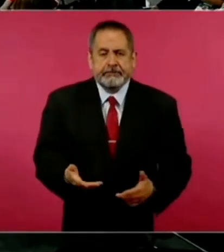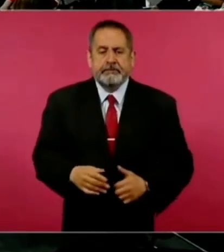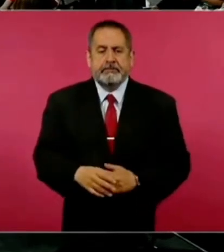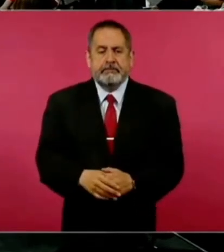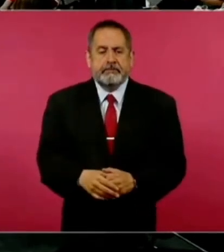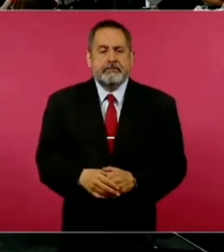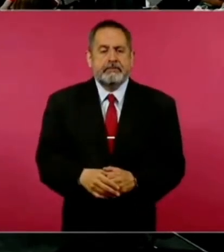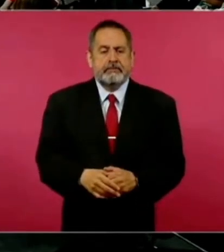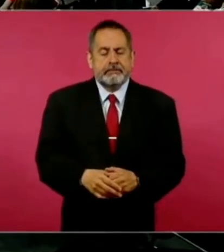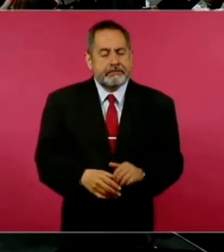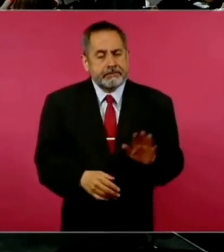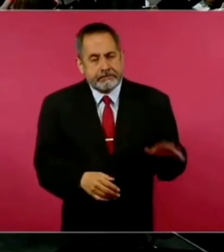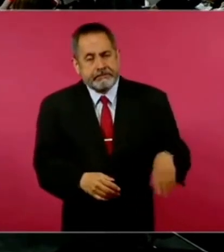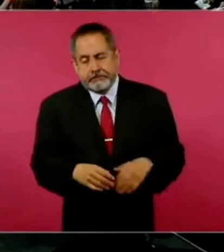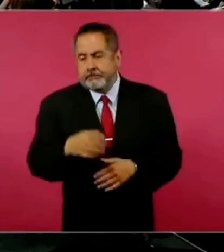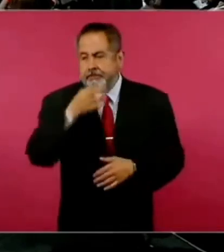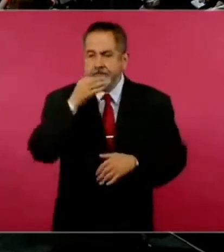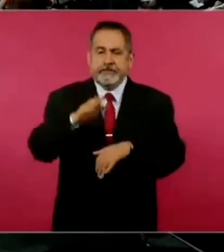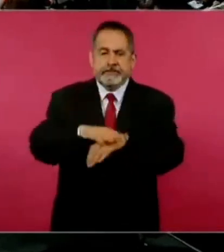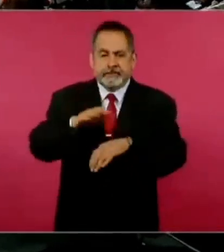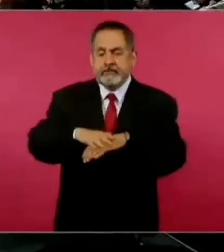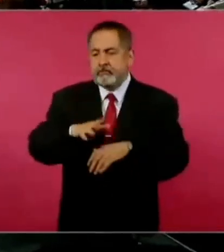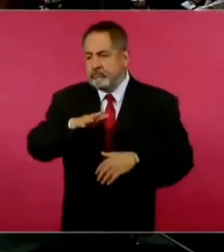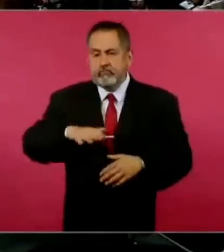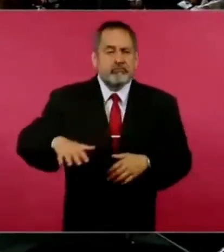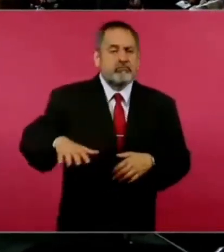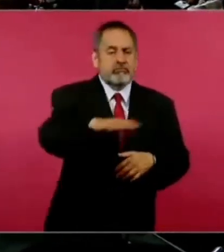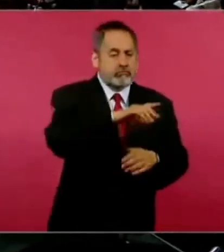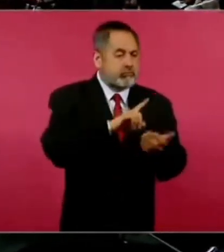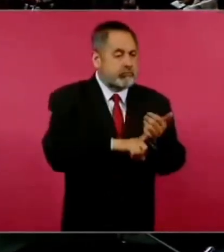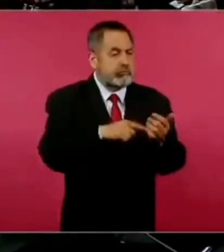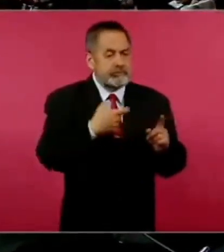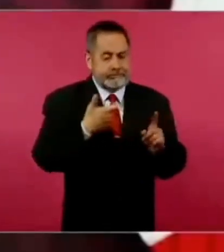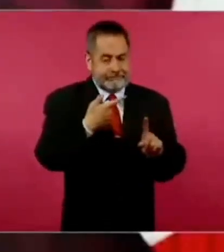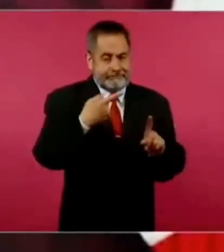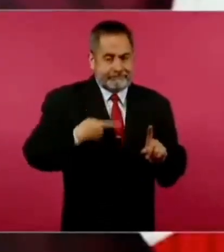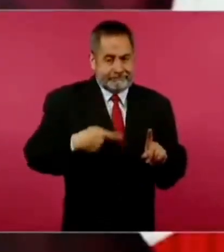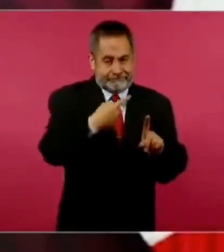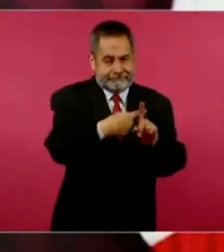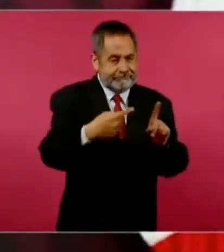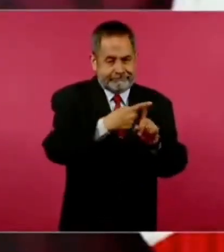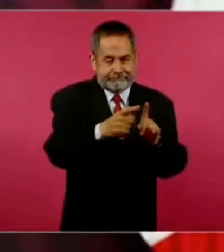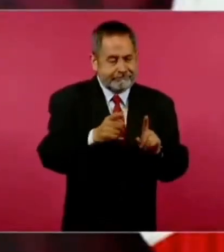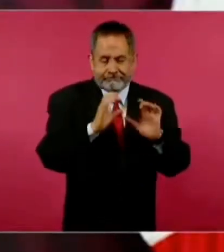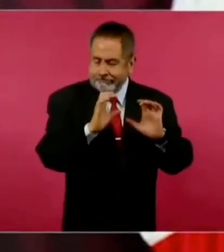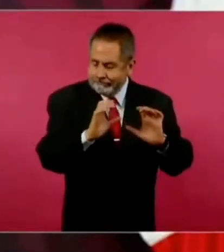Yo nada más le digo a la gente, sobre todo a los de clase media, no vayan a hacer caso.